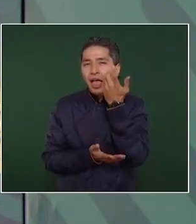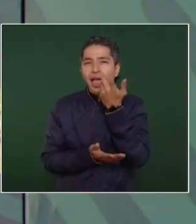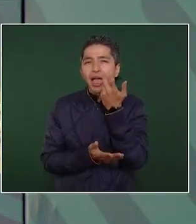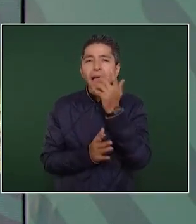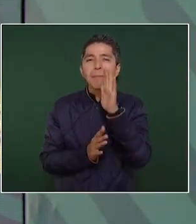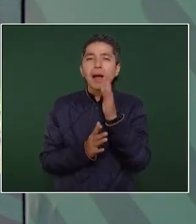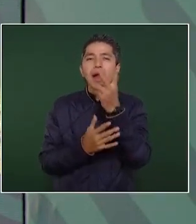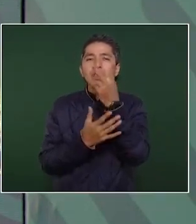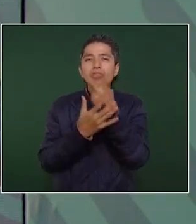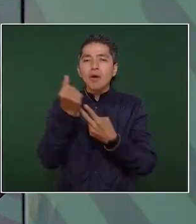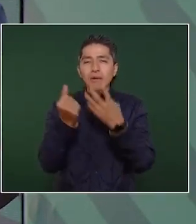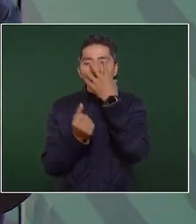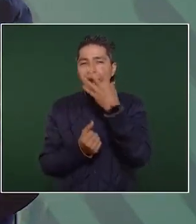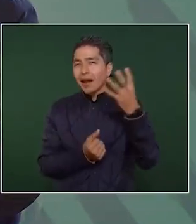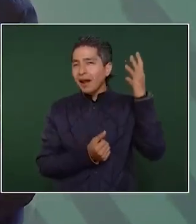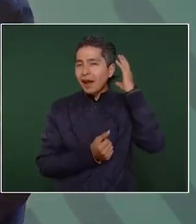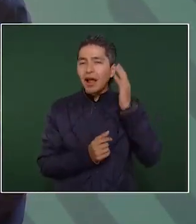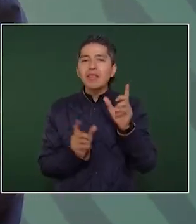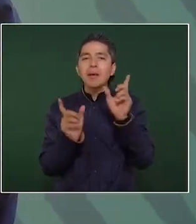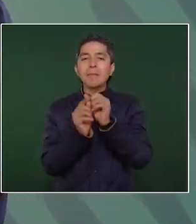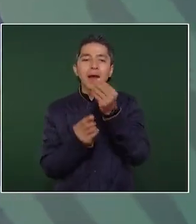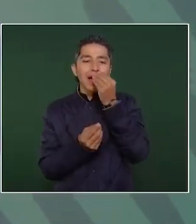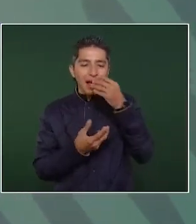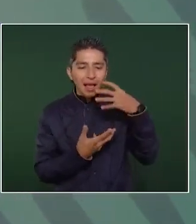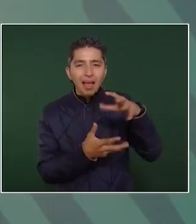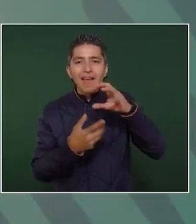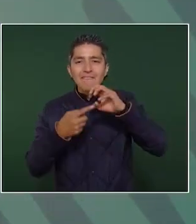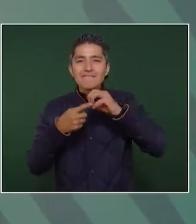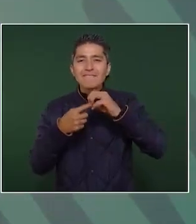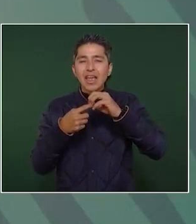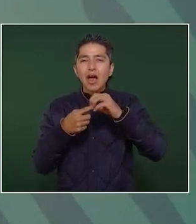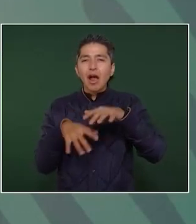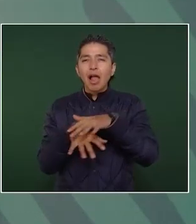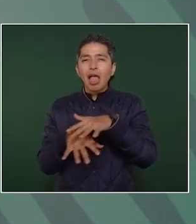a llevar despensas, frijol con gorgojo,